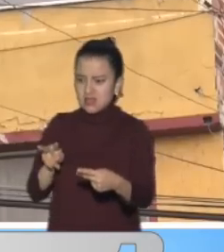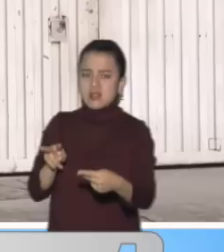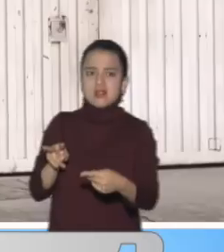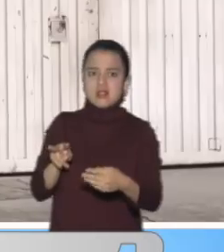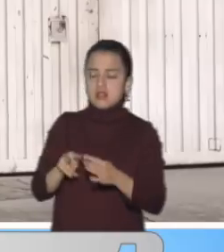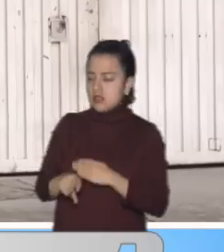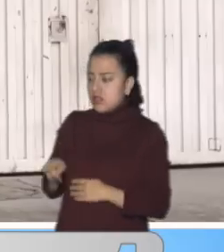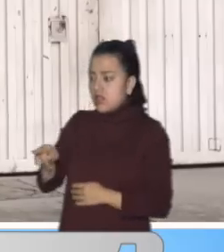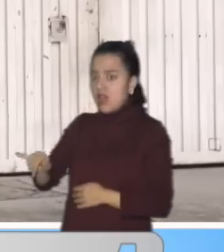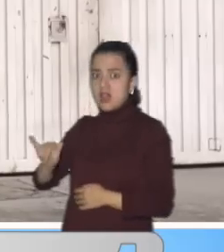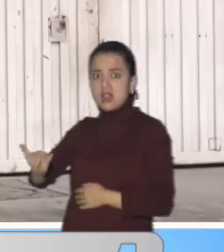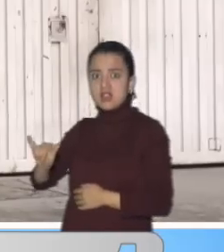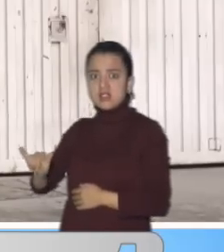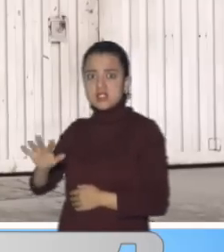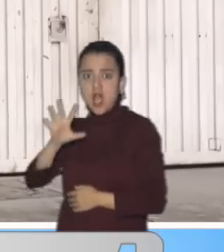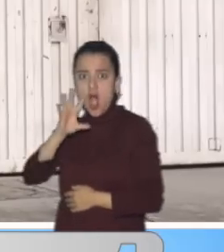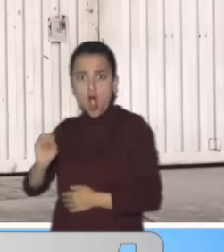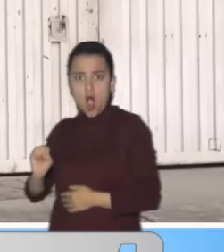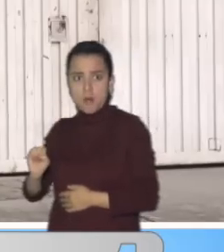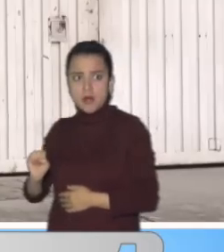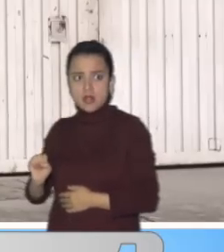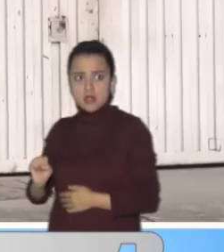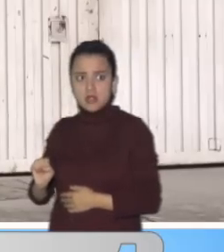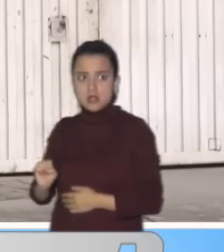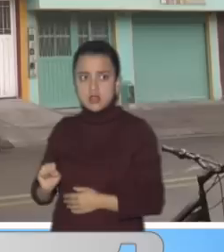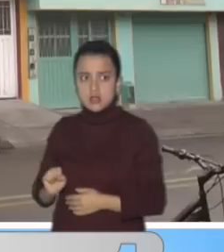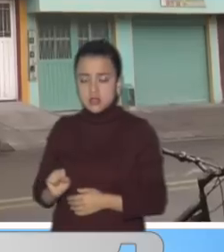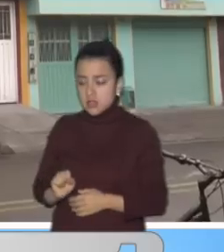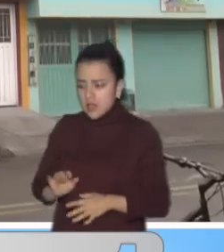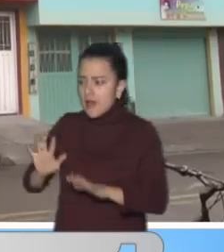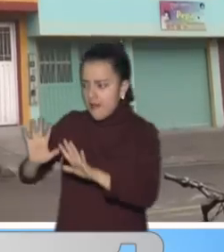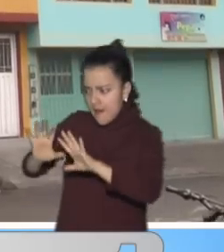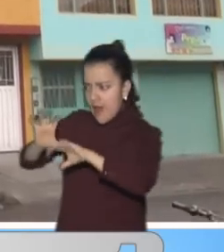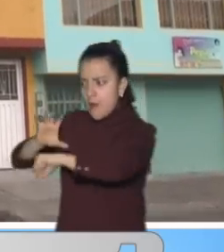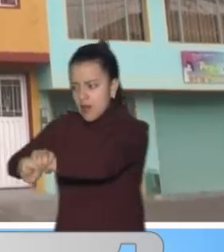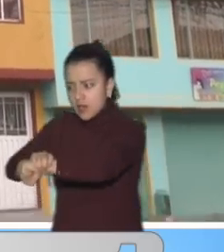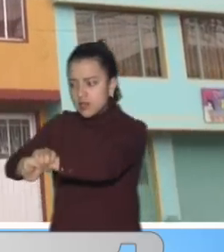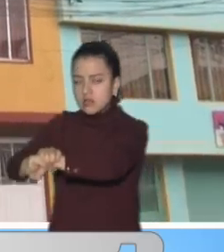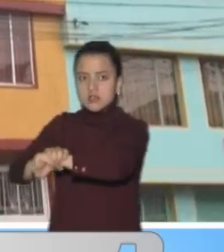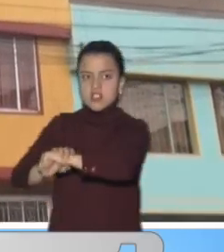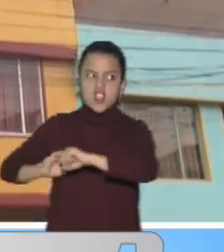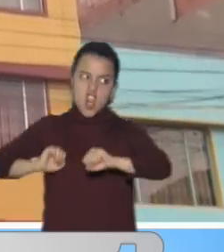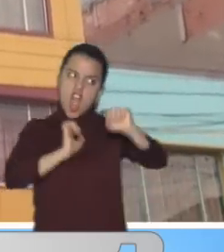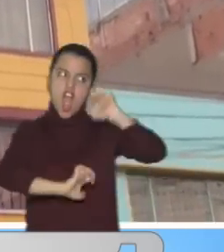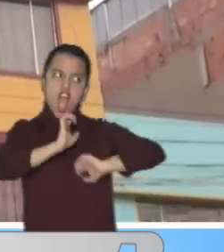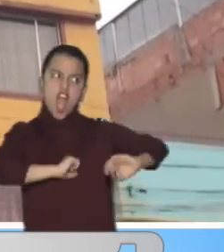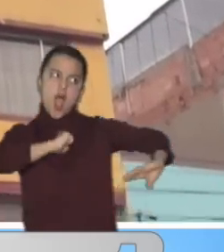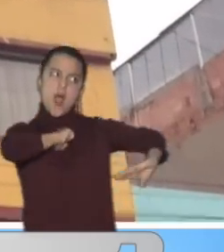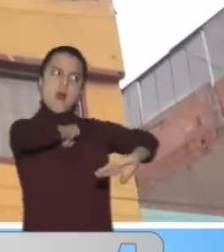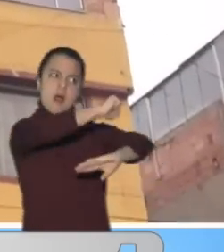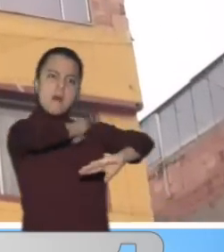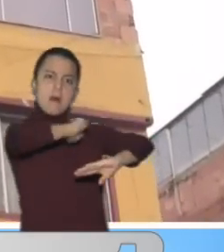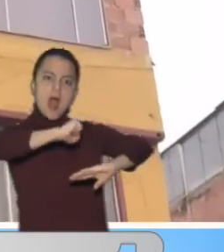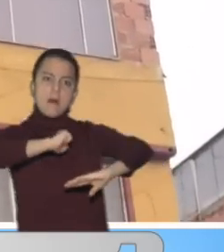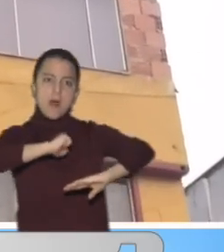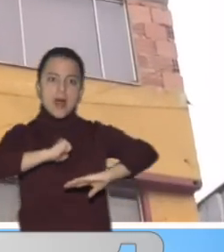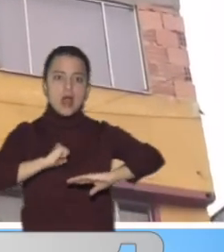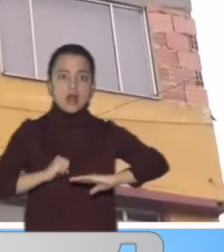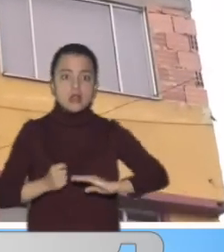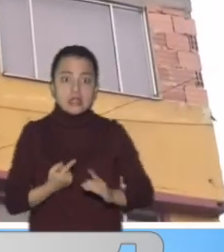el proceso de la captura. Esta persona pone resistencia y lesiona a una persona que es de la fundación donde se